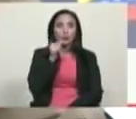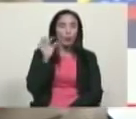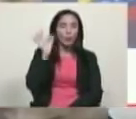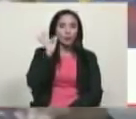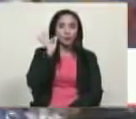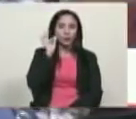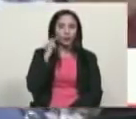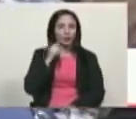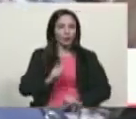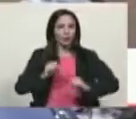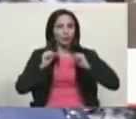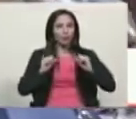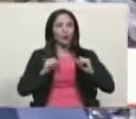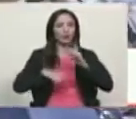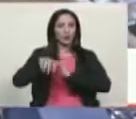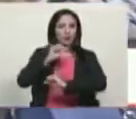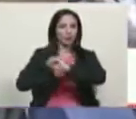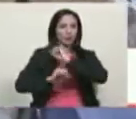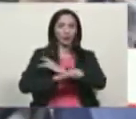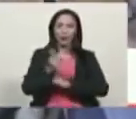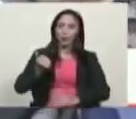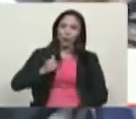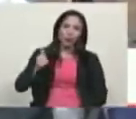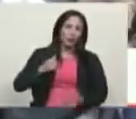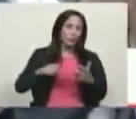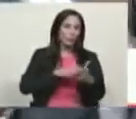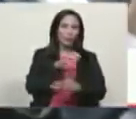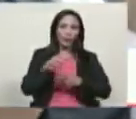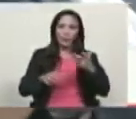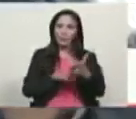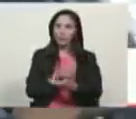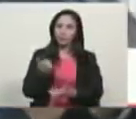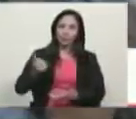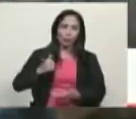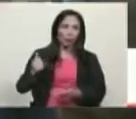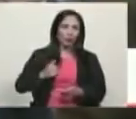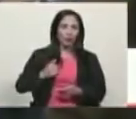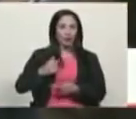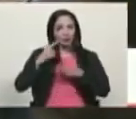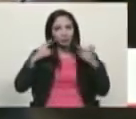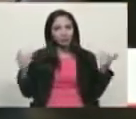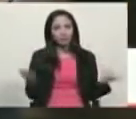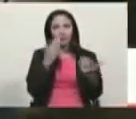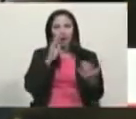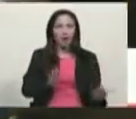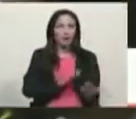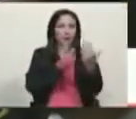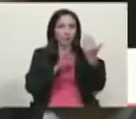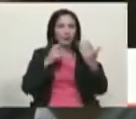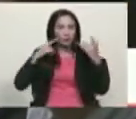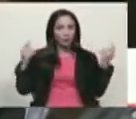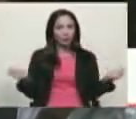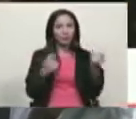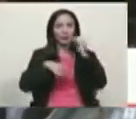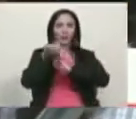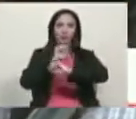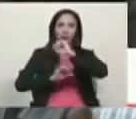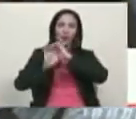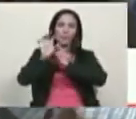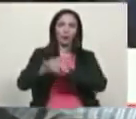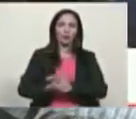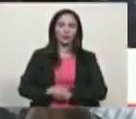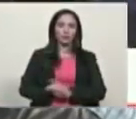mujeres que en cualquier circunstancia saldrían al frente de